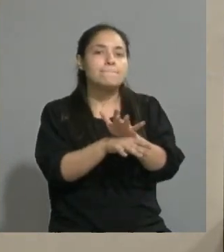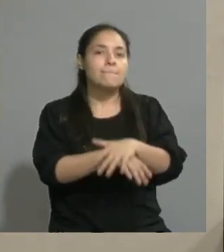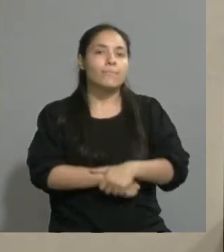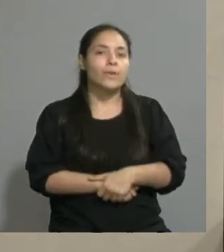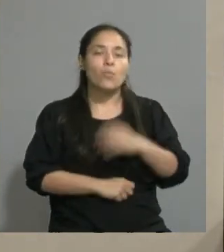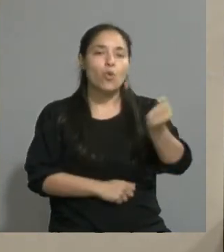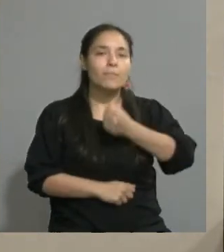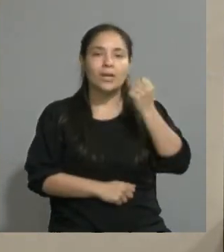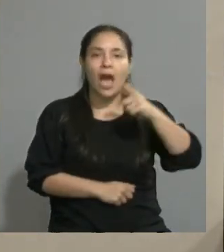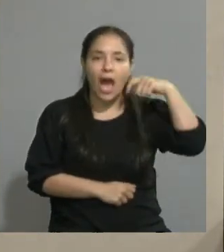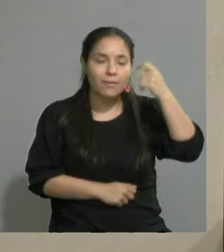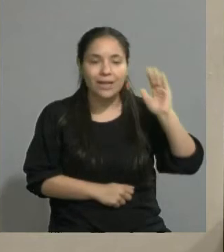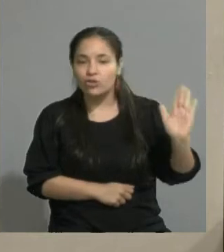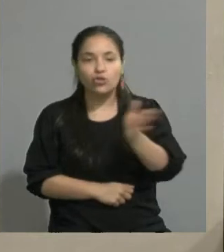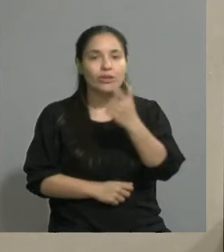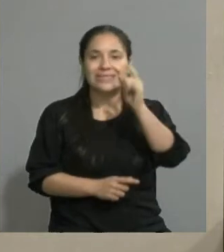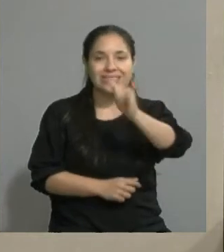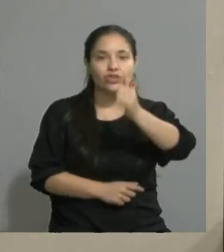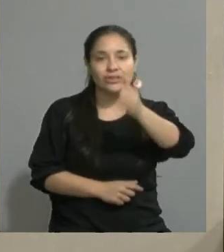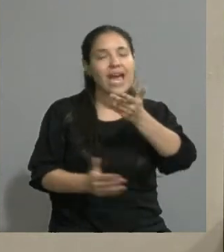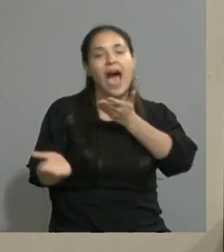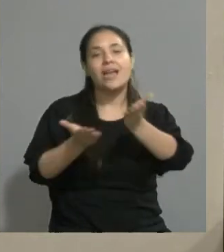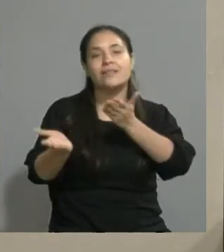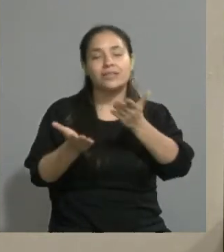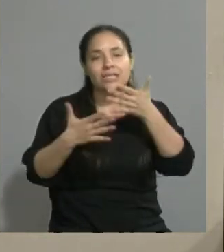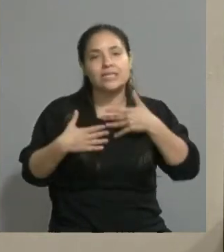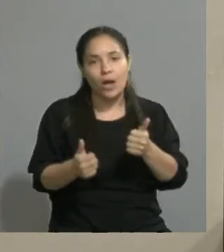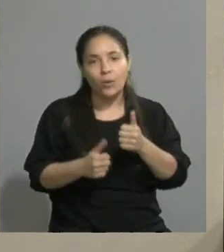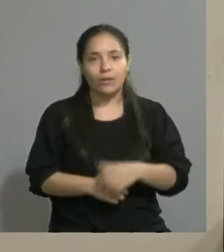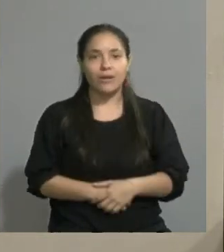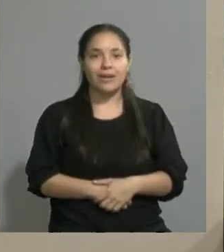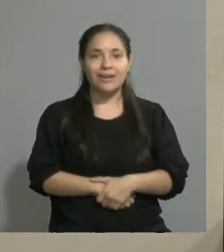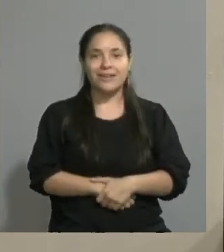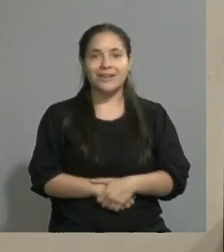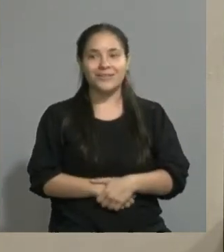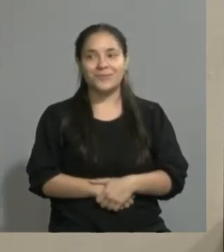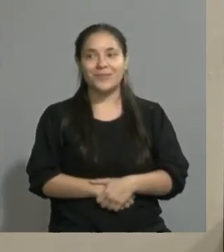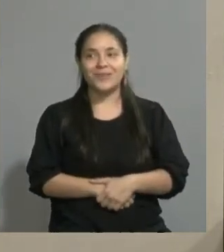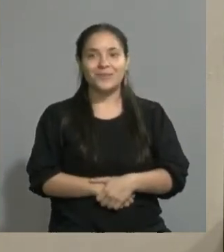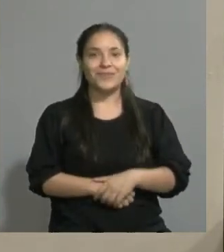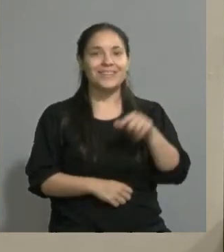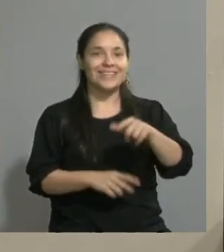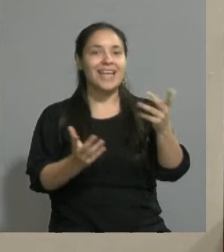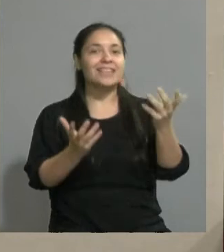tenga prestación sanitaria. Oscar, y además esto va enlazado